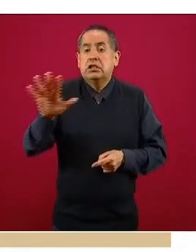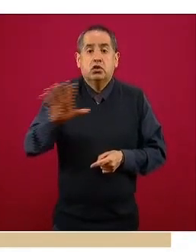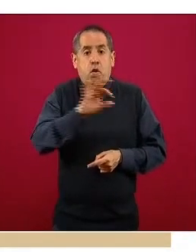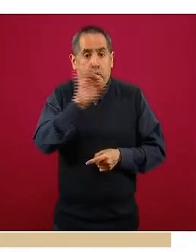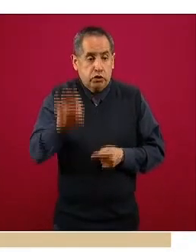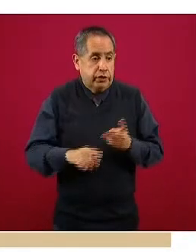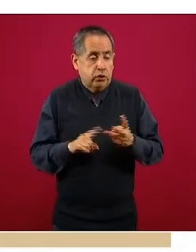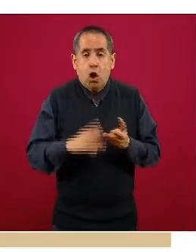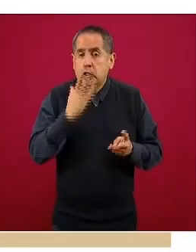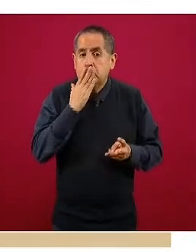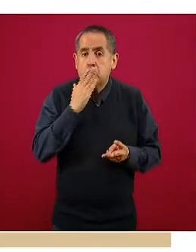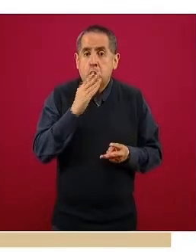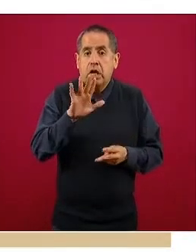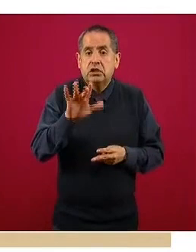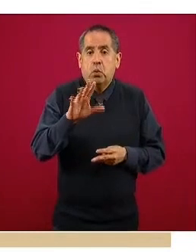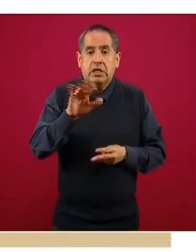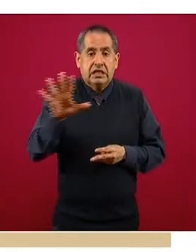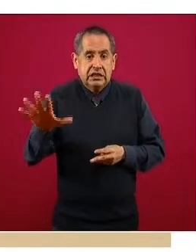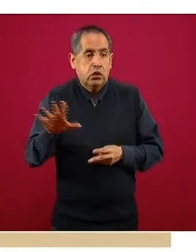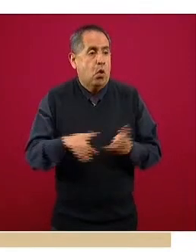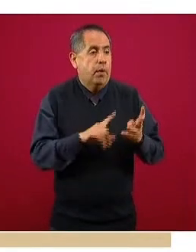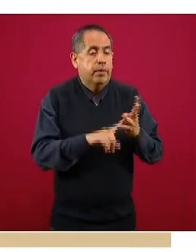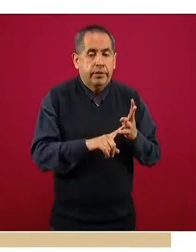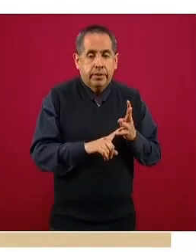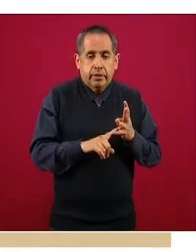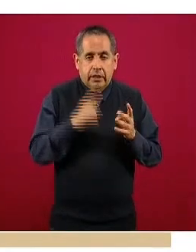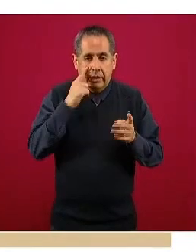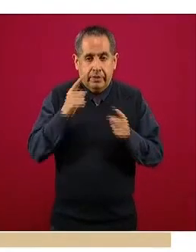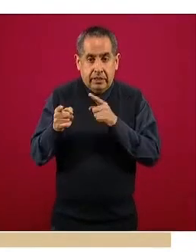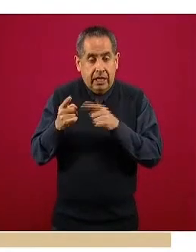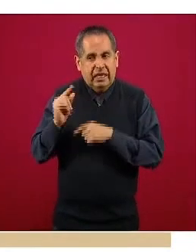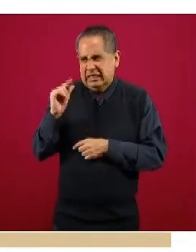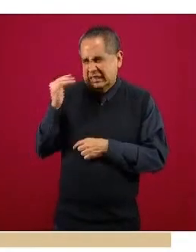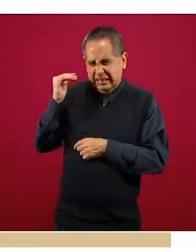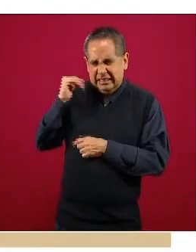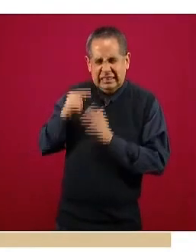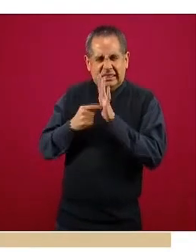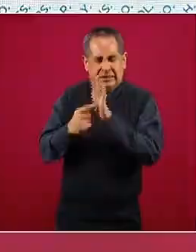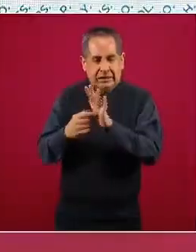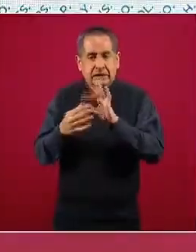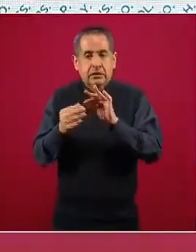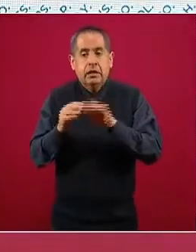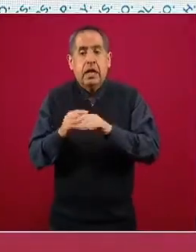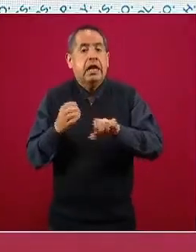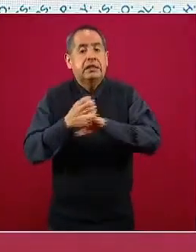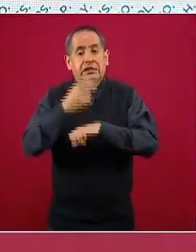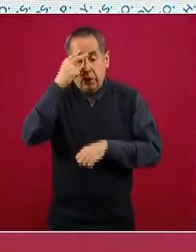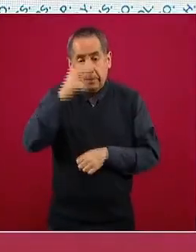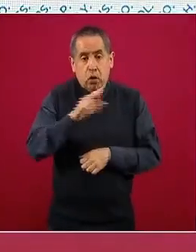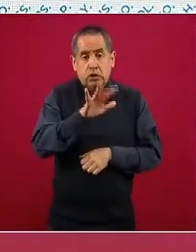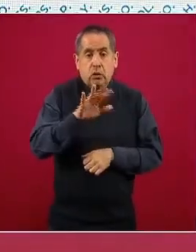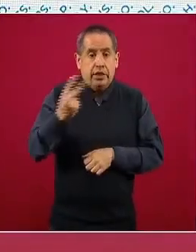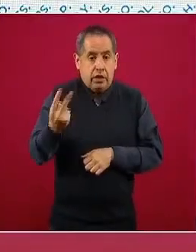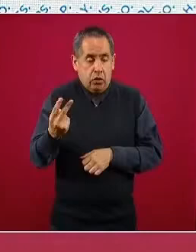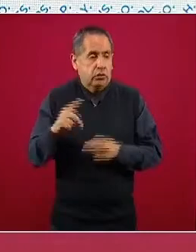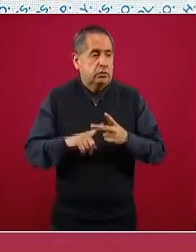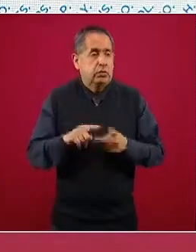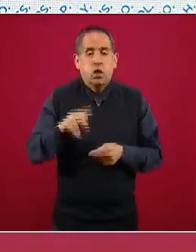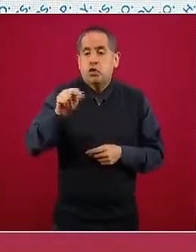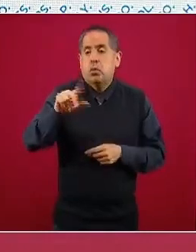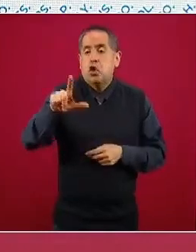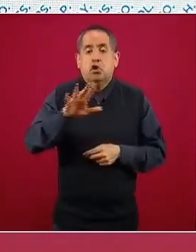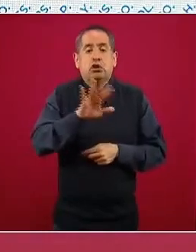55%, Sonora con 55%, estos dos estados los acabamos de presentar, Estado de México con 52%, Nuevo